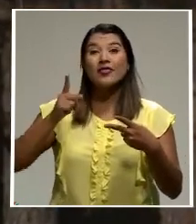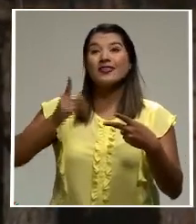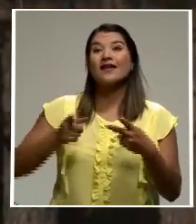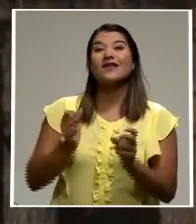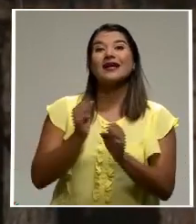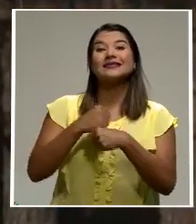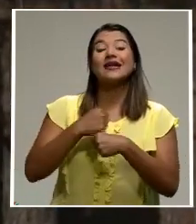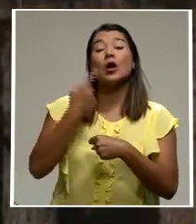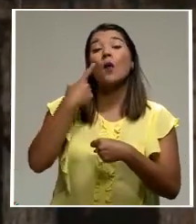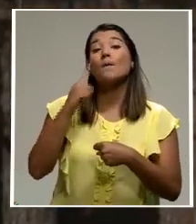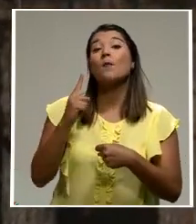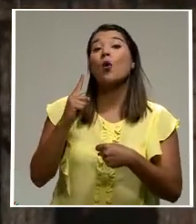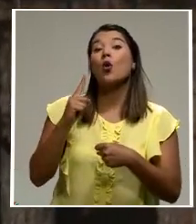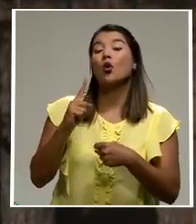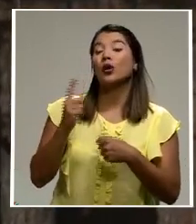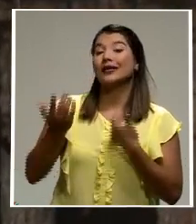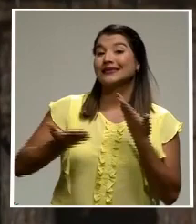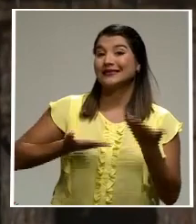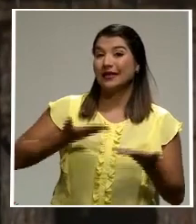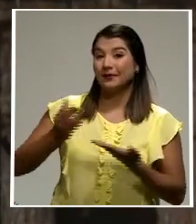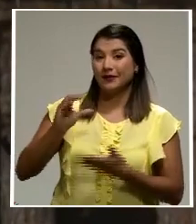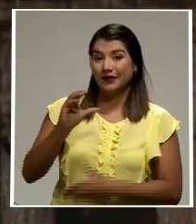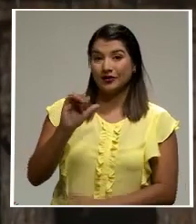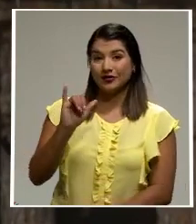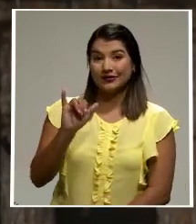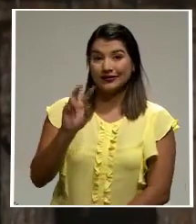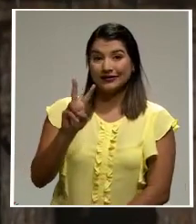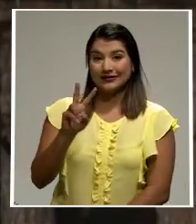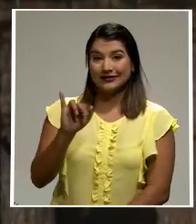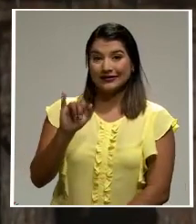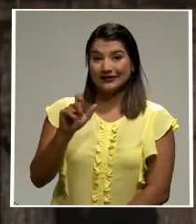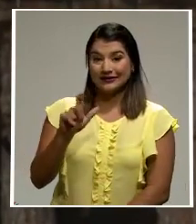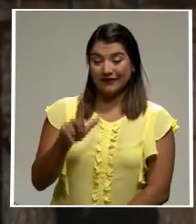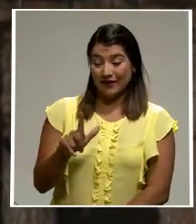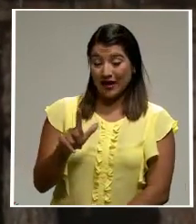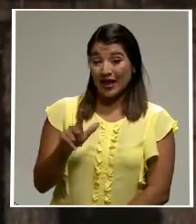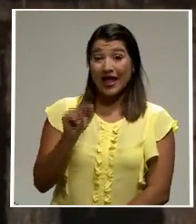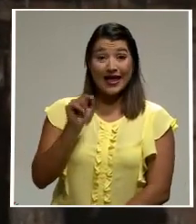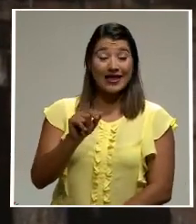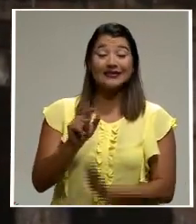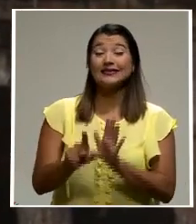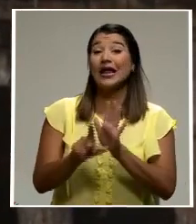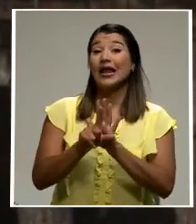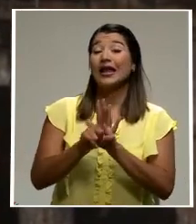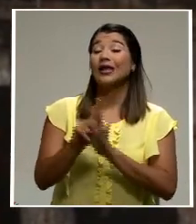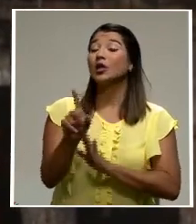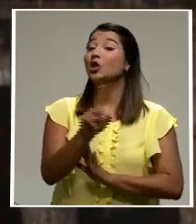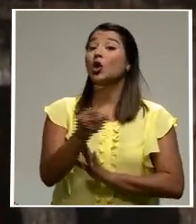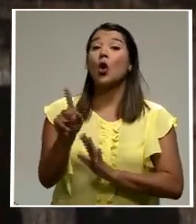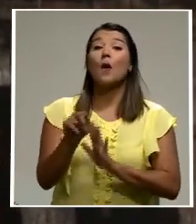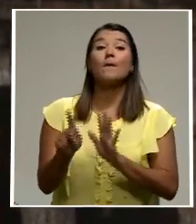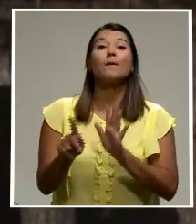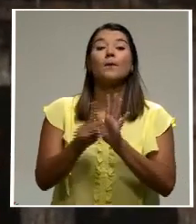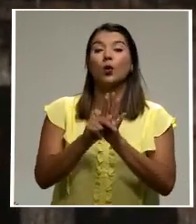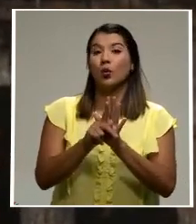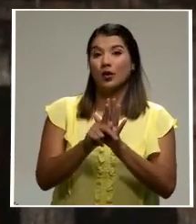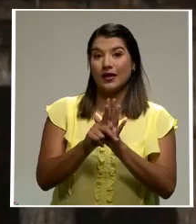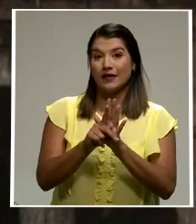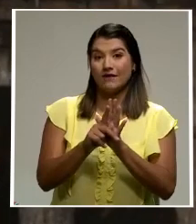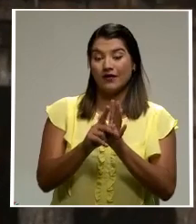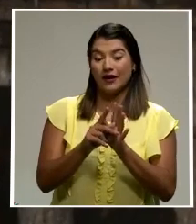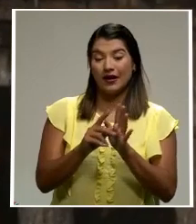civil. La norma no hace ninguna excepción, no exceptúa ninguna institución estatal de que se le aplique un